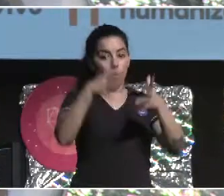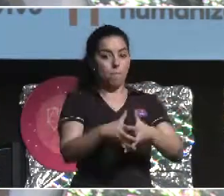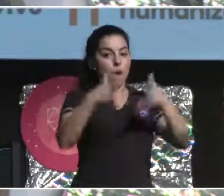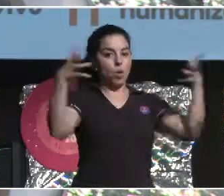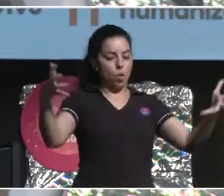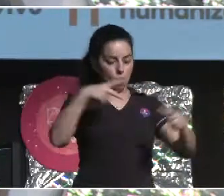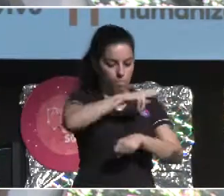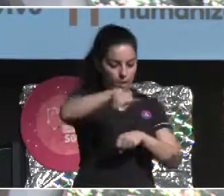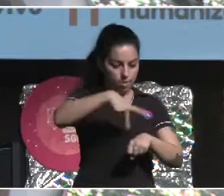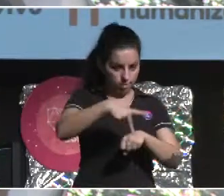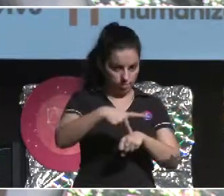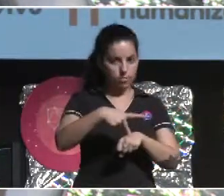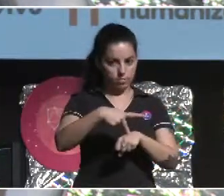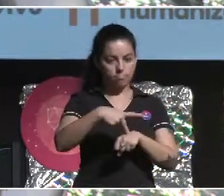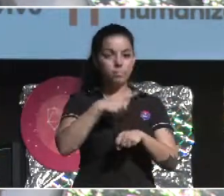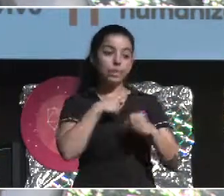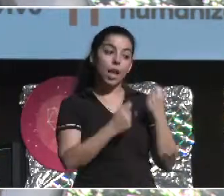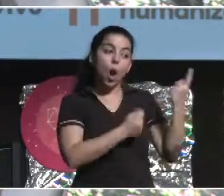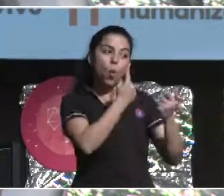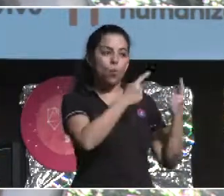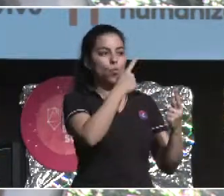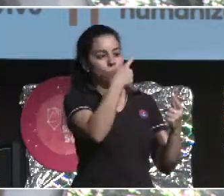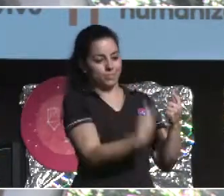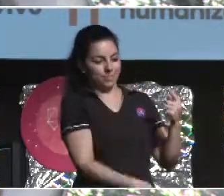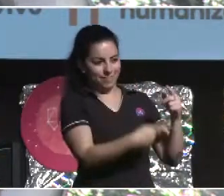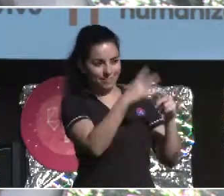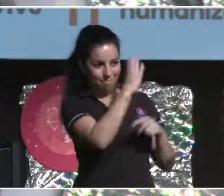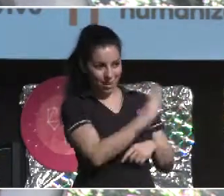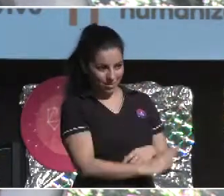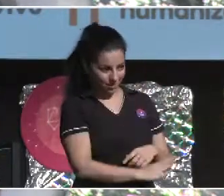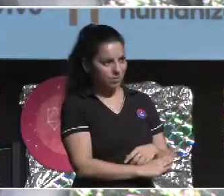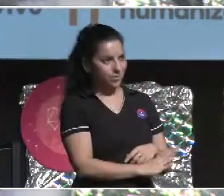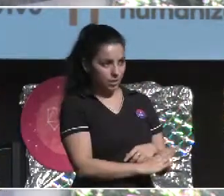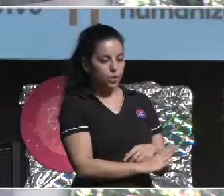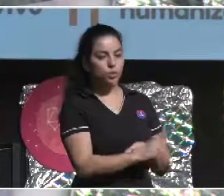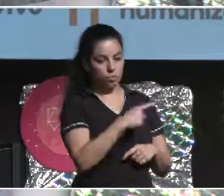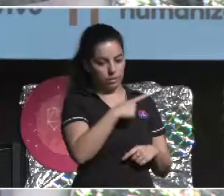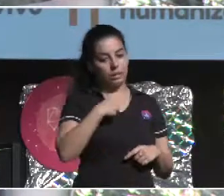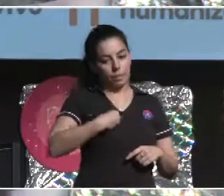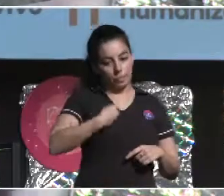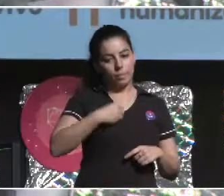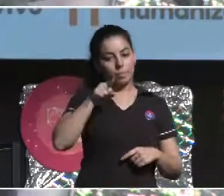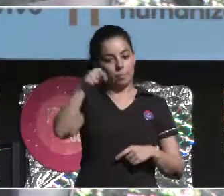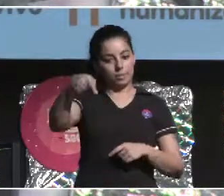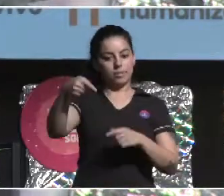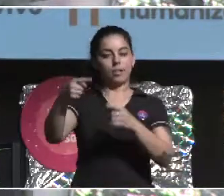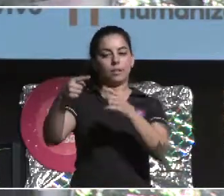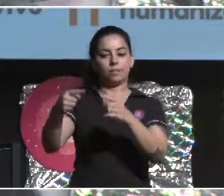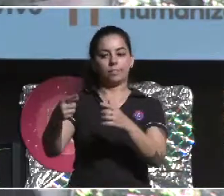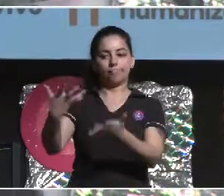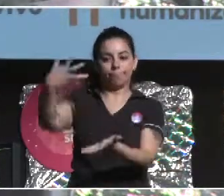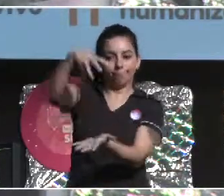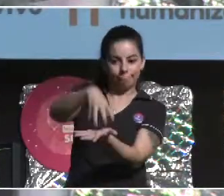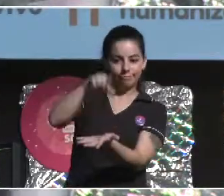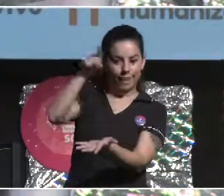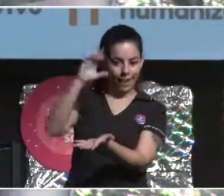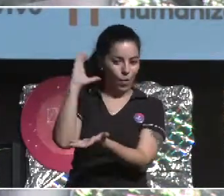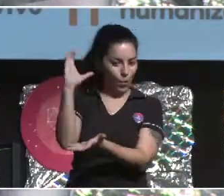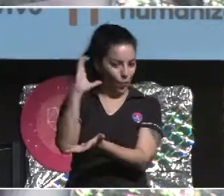Incluso algunas de esas son brasileras que tienen presencia fuertemente en Colombia.